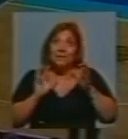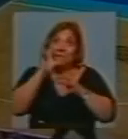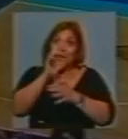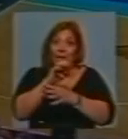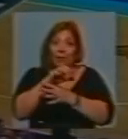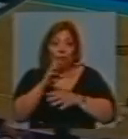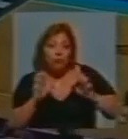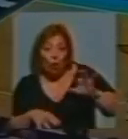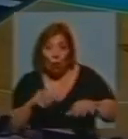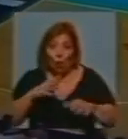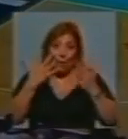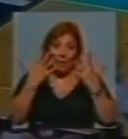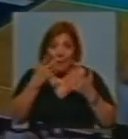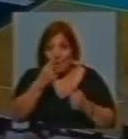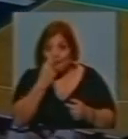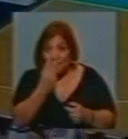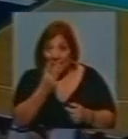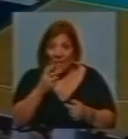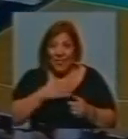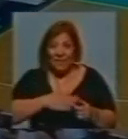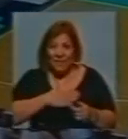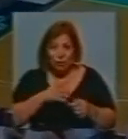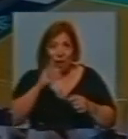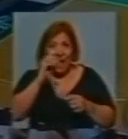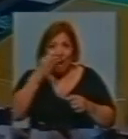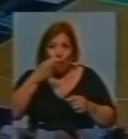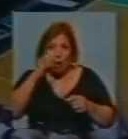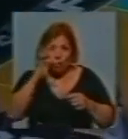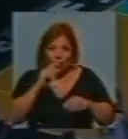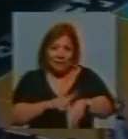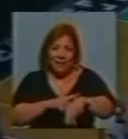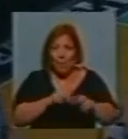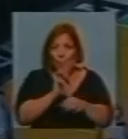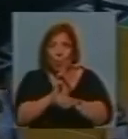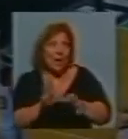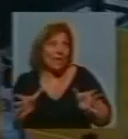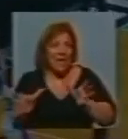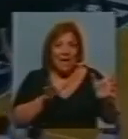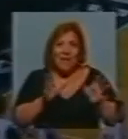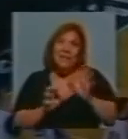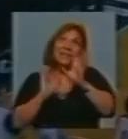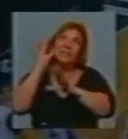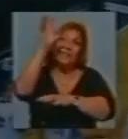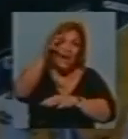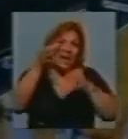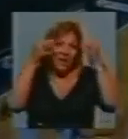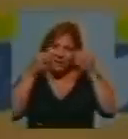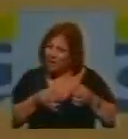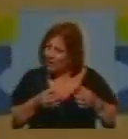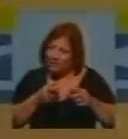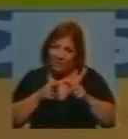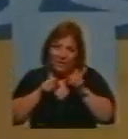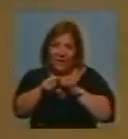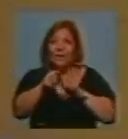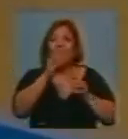¿no? Miren al jugador de Defensor, ¿no? Cabot. Manejando el tiempo, cuidando los momentos y tirando también la bola, jugándosela para